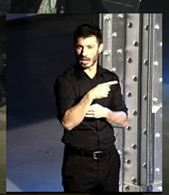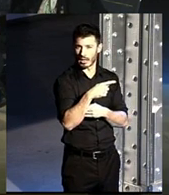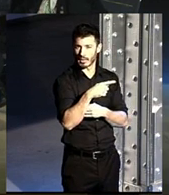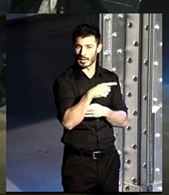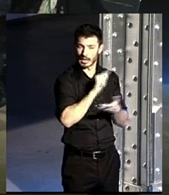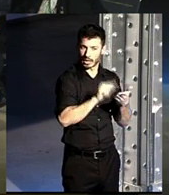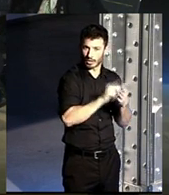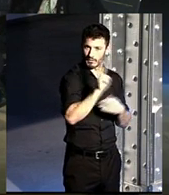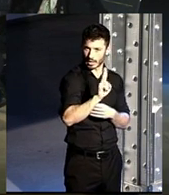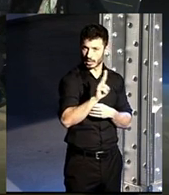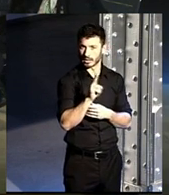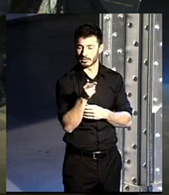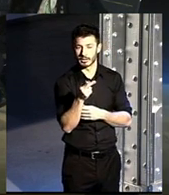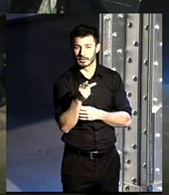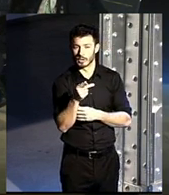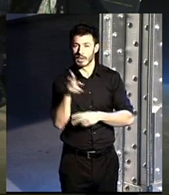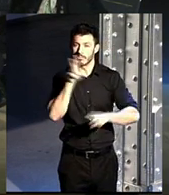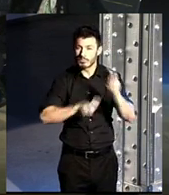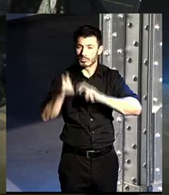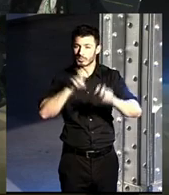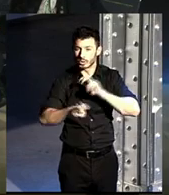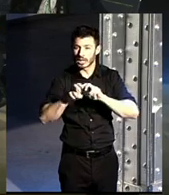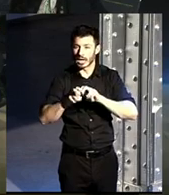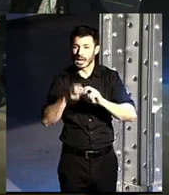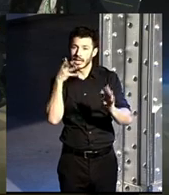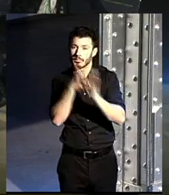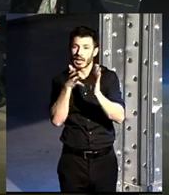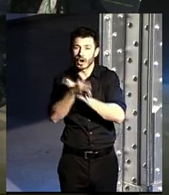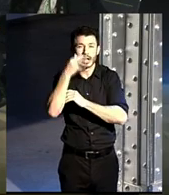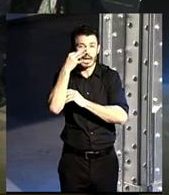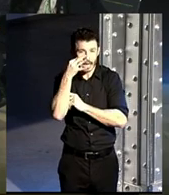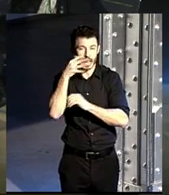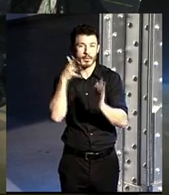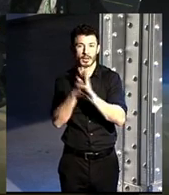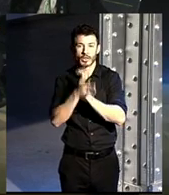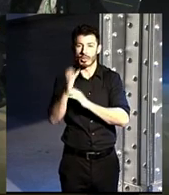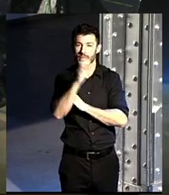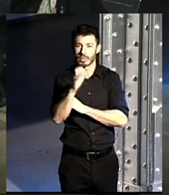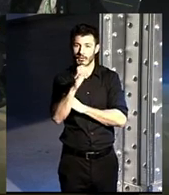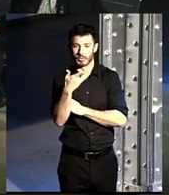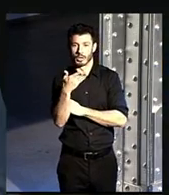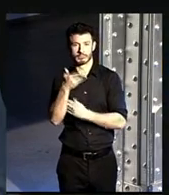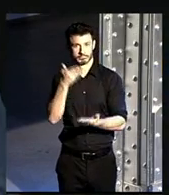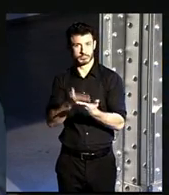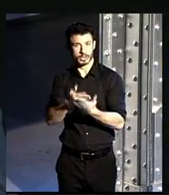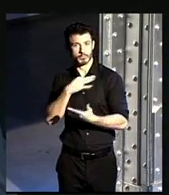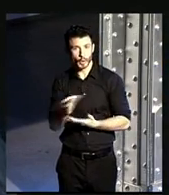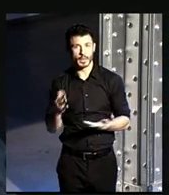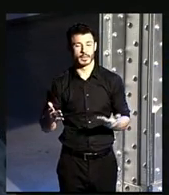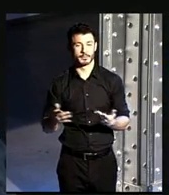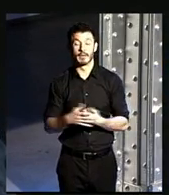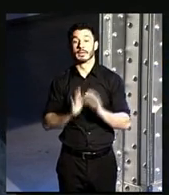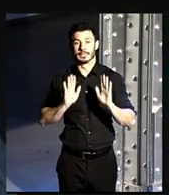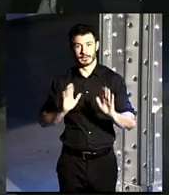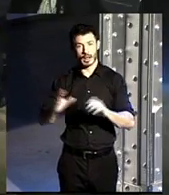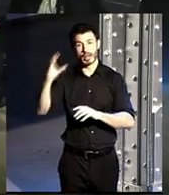cierto. Y esa búsqueda de verosimilitud, de explicaciones científicas, plausibles, está muy presente también en la ciencia ficción